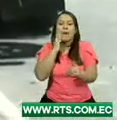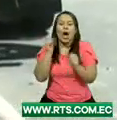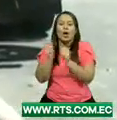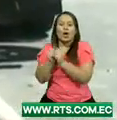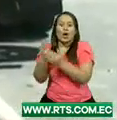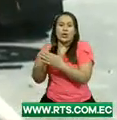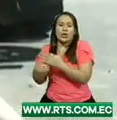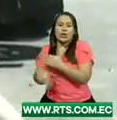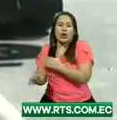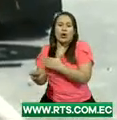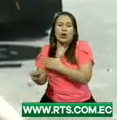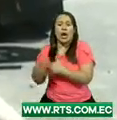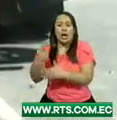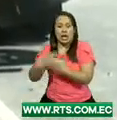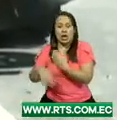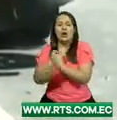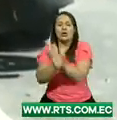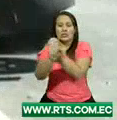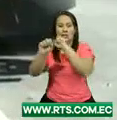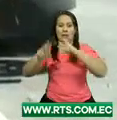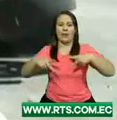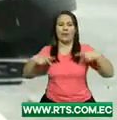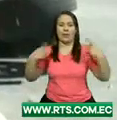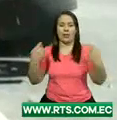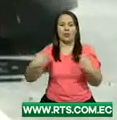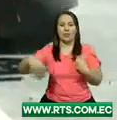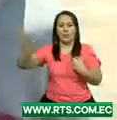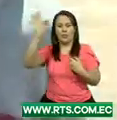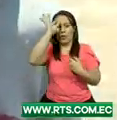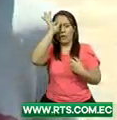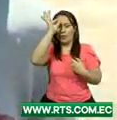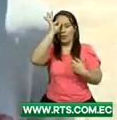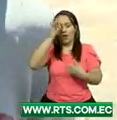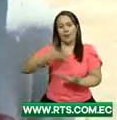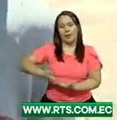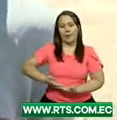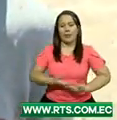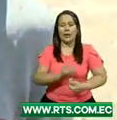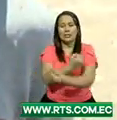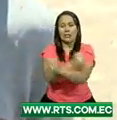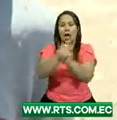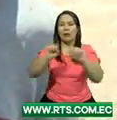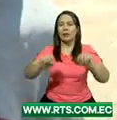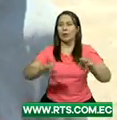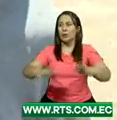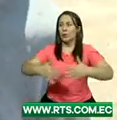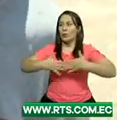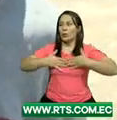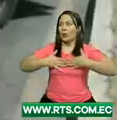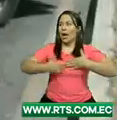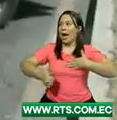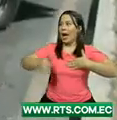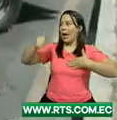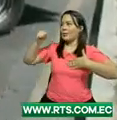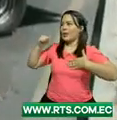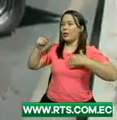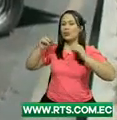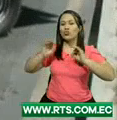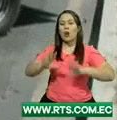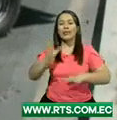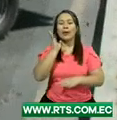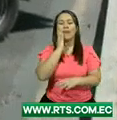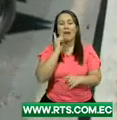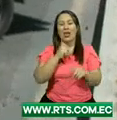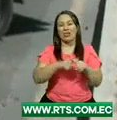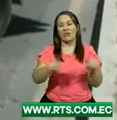pequeño hijo el infante fue rescatado con vida y llevado a una casa de salud el guagua le salva con el asiento que tenía atrás la suerte de la